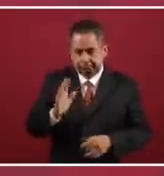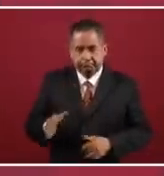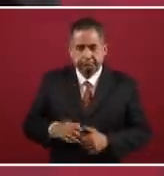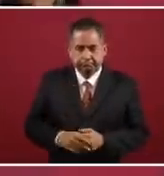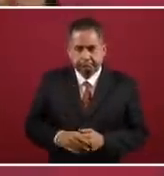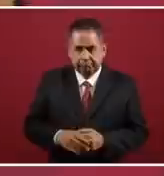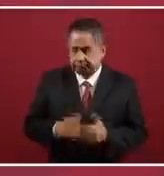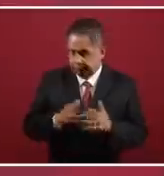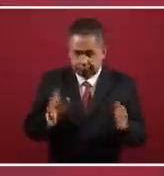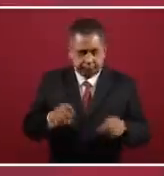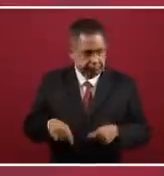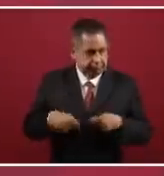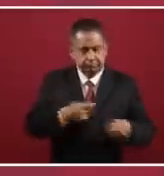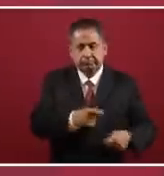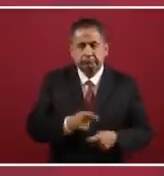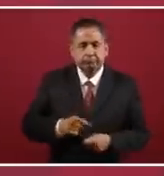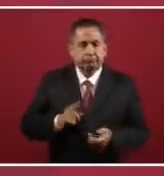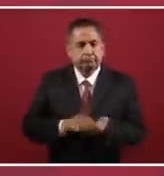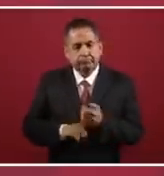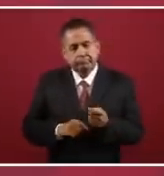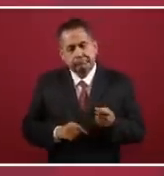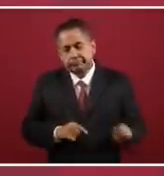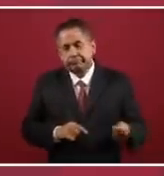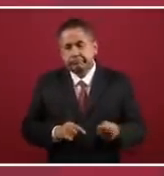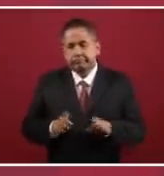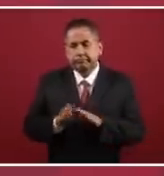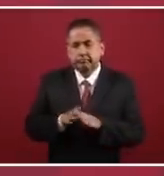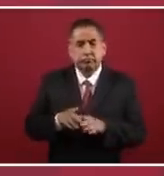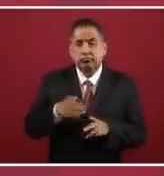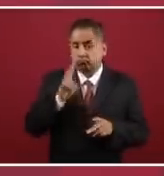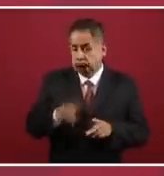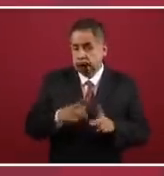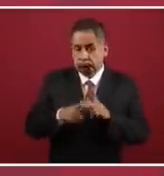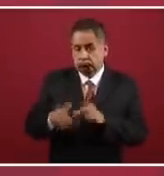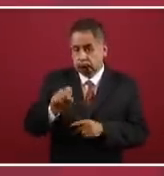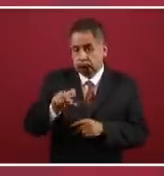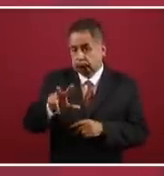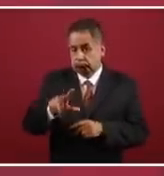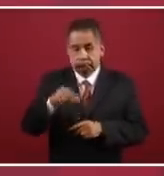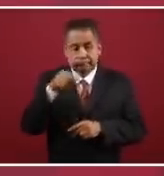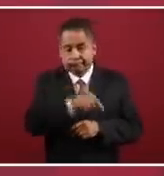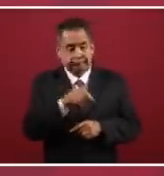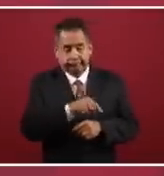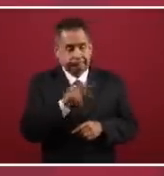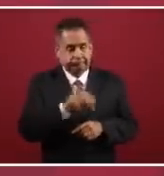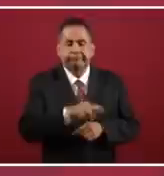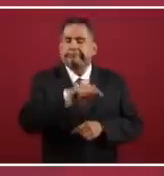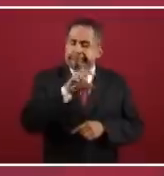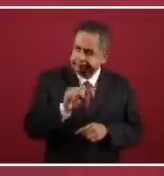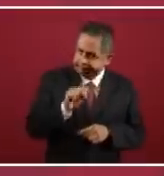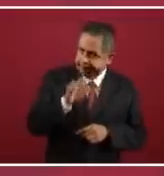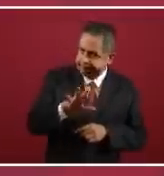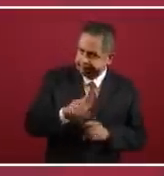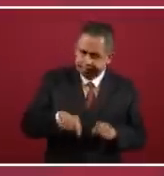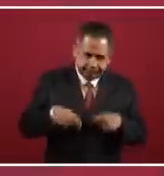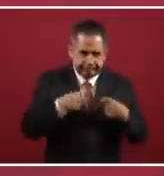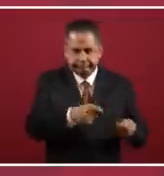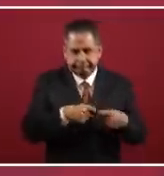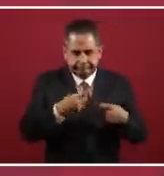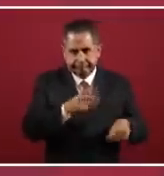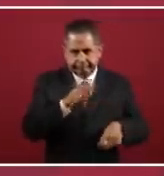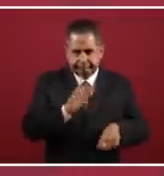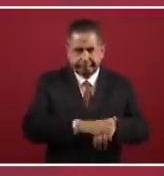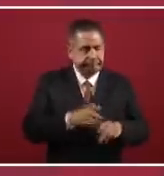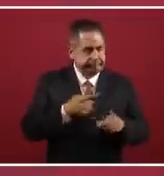En general, se entrega a partir de los 68. En la Mixteca se está entregando